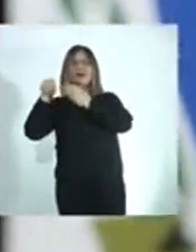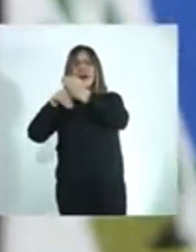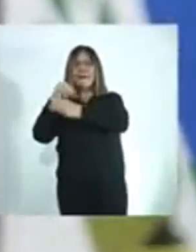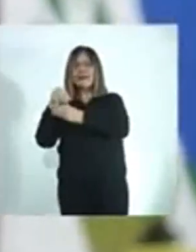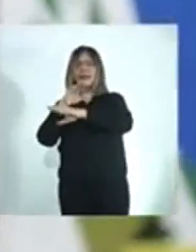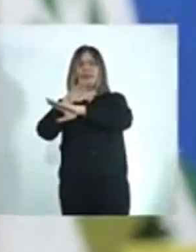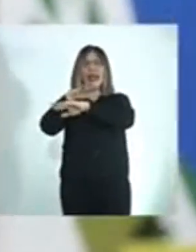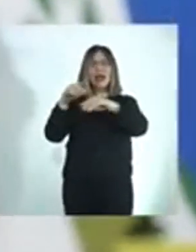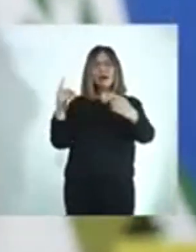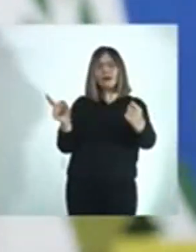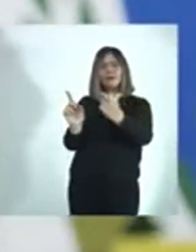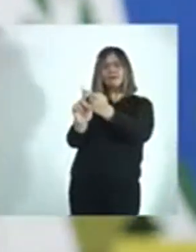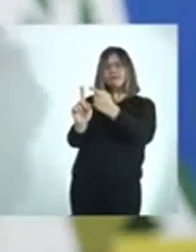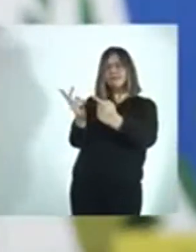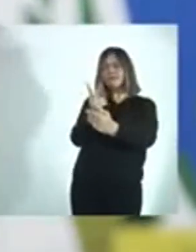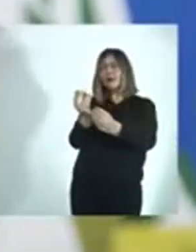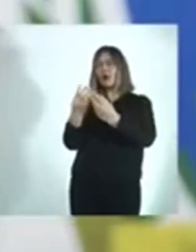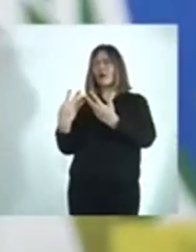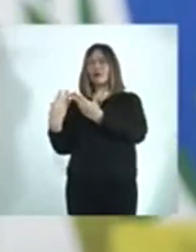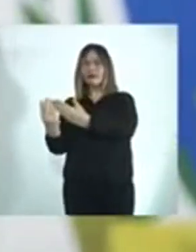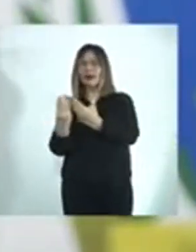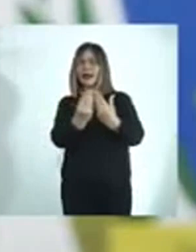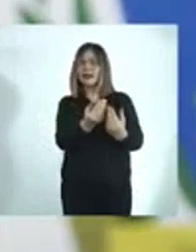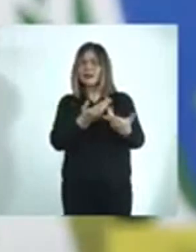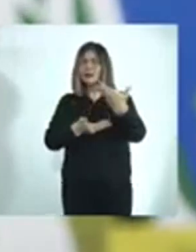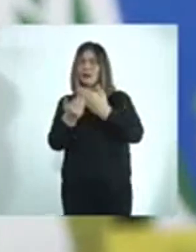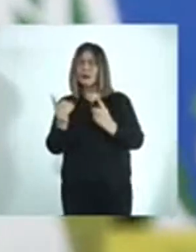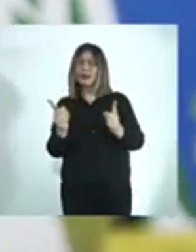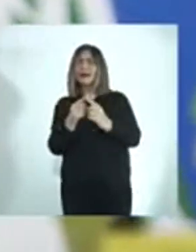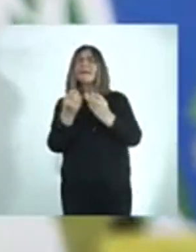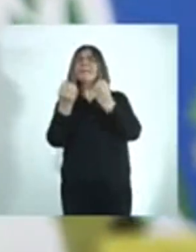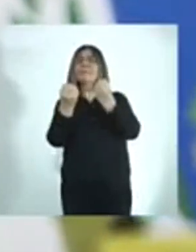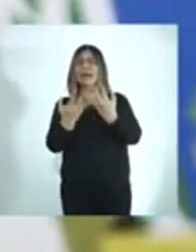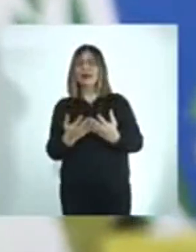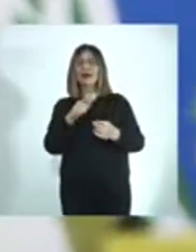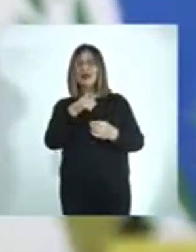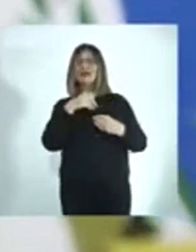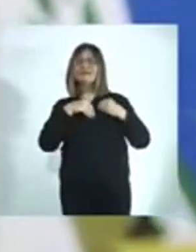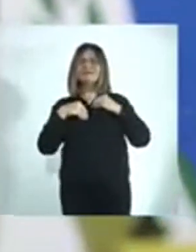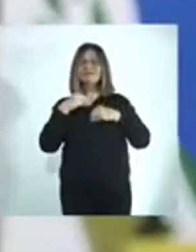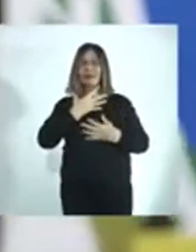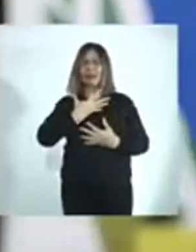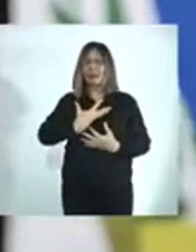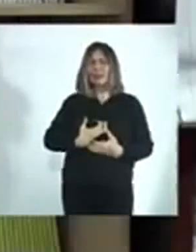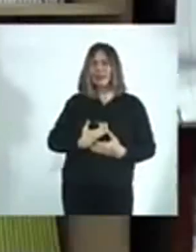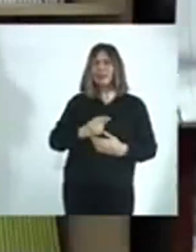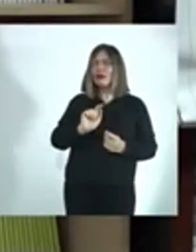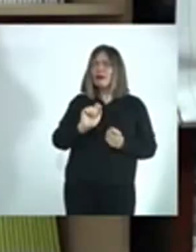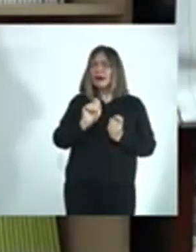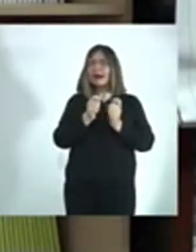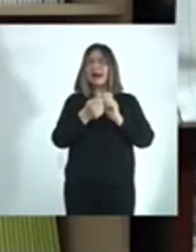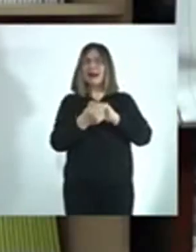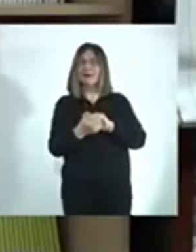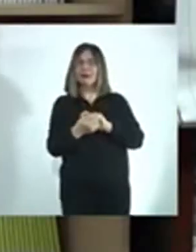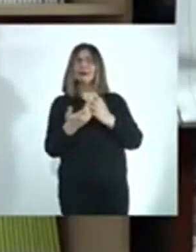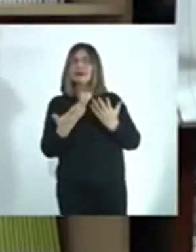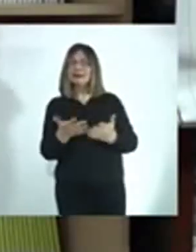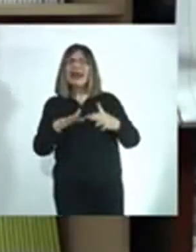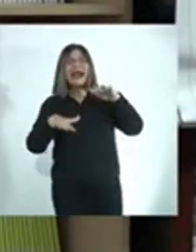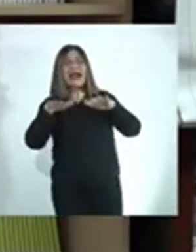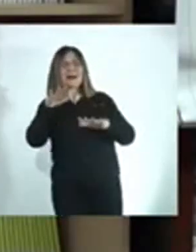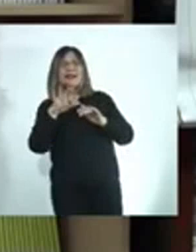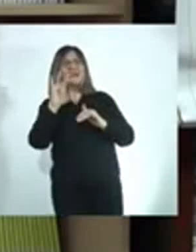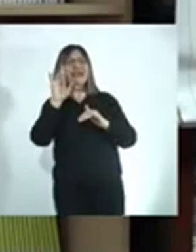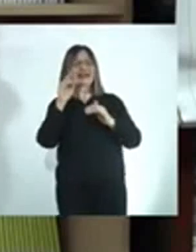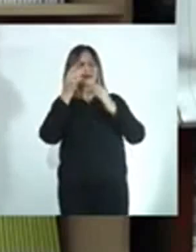niño para de alguna manera poder ayudar a que esa angustia deje de estar y que él entienda que cuando hay